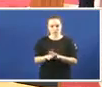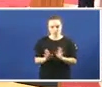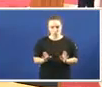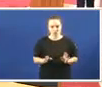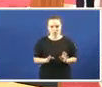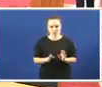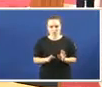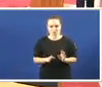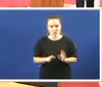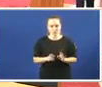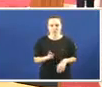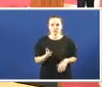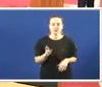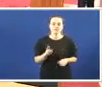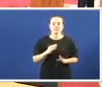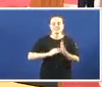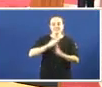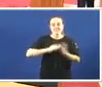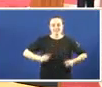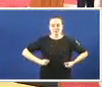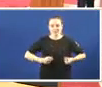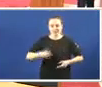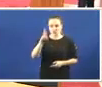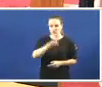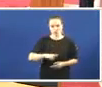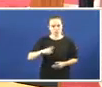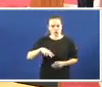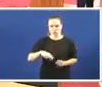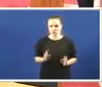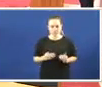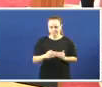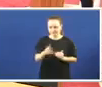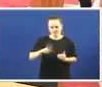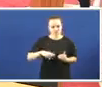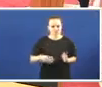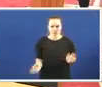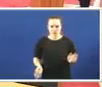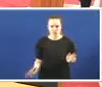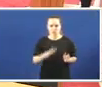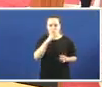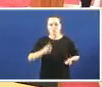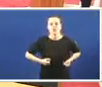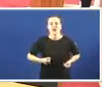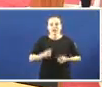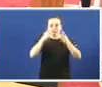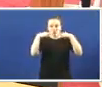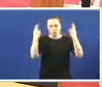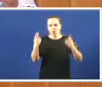nunca recuperaremos o nivel de gasto en termos do PIB, porque a reducción do gasto público non é unha